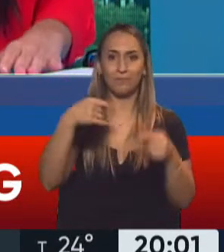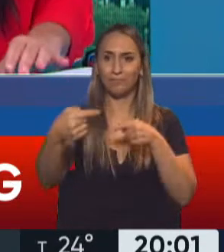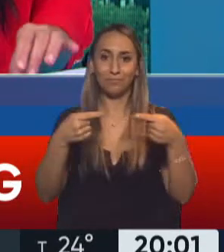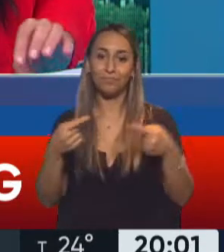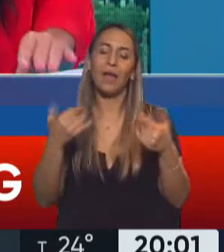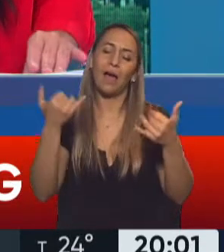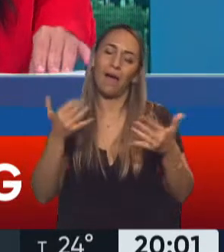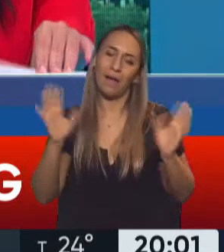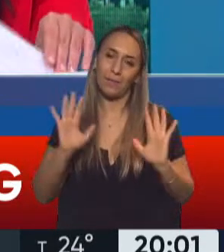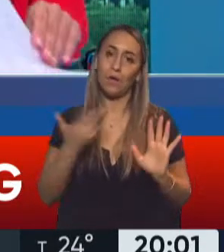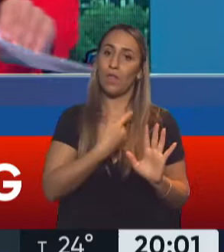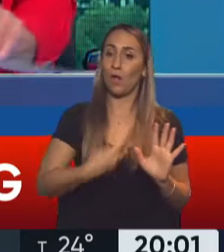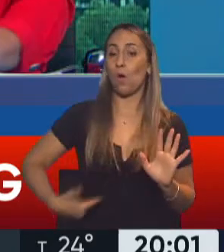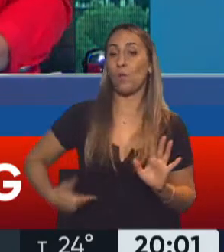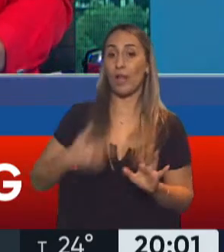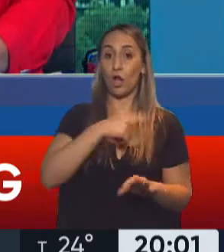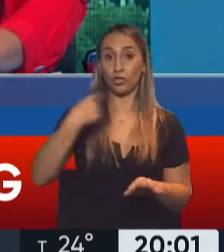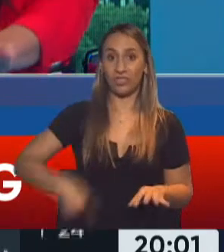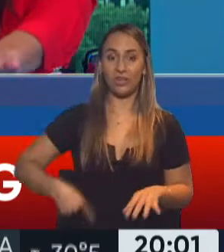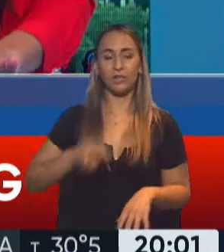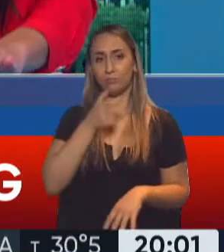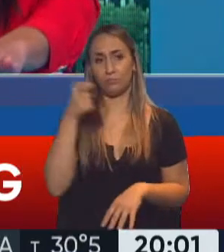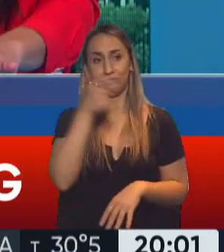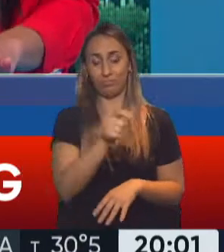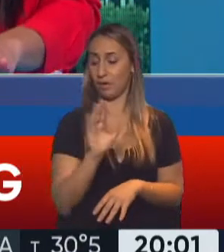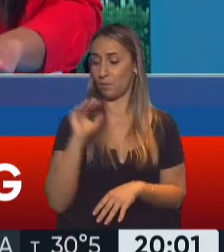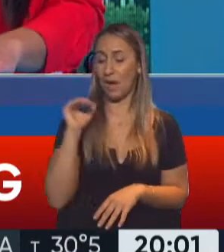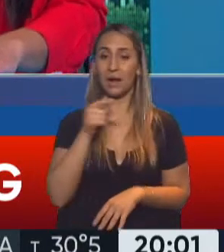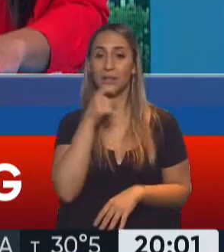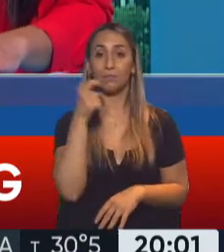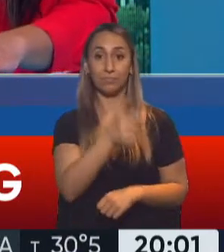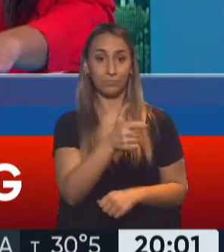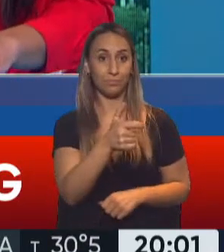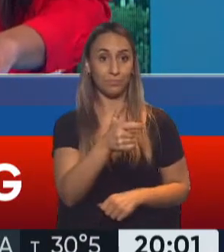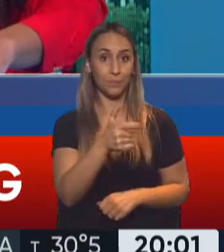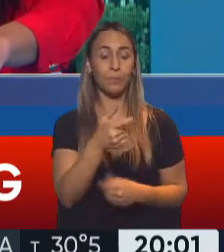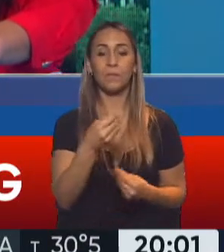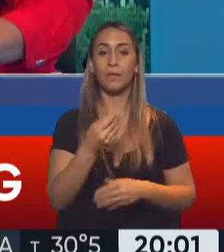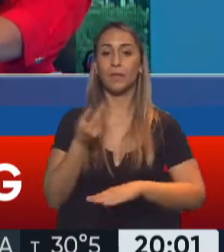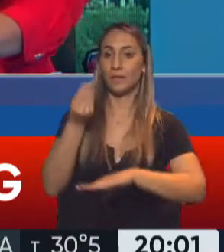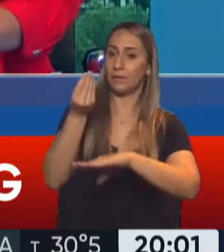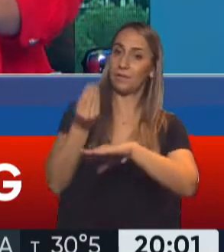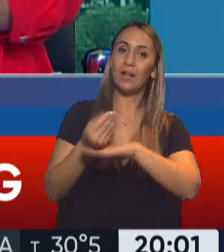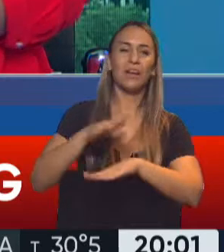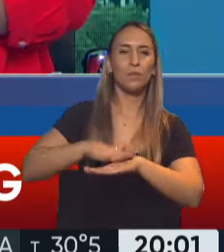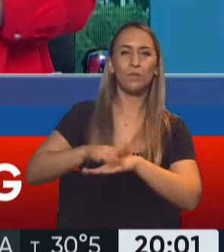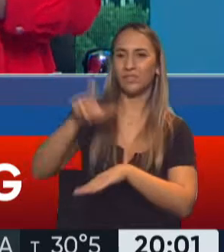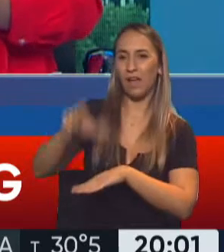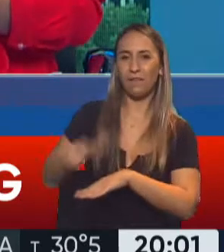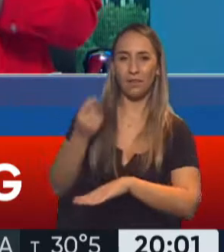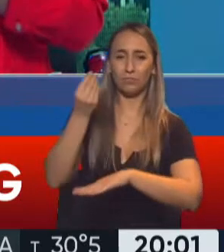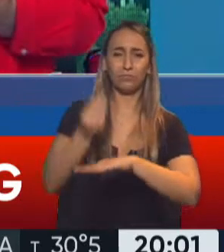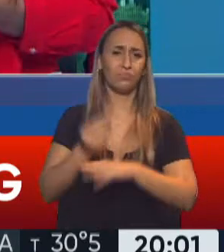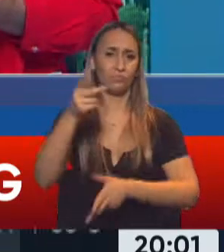por parte del gobierno chino, que llegó el día martes, en este caso a través del vocero de la Cancillería china, que dijo